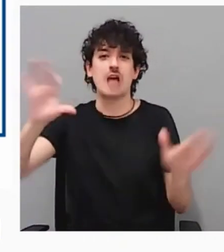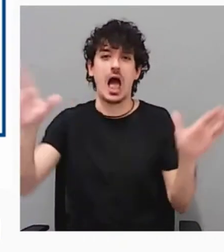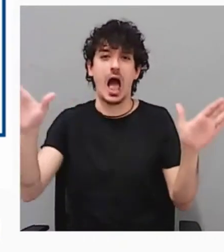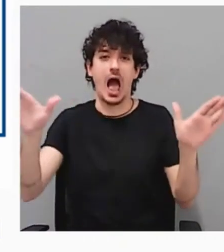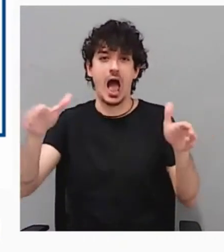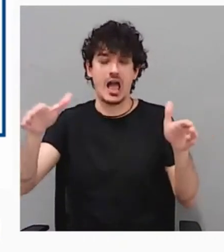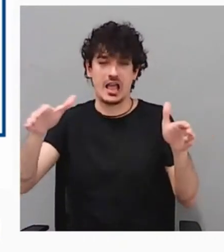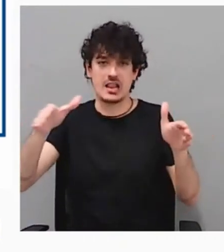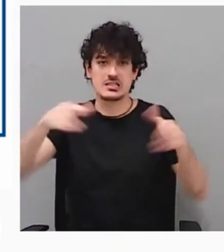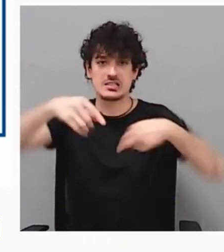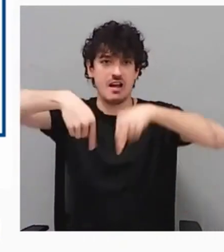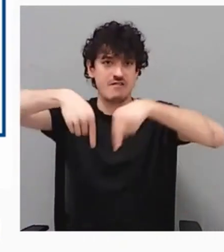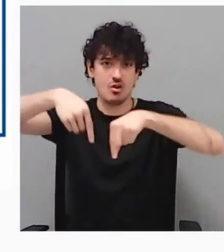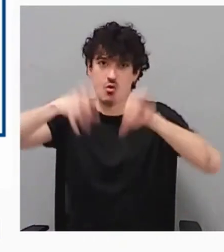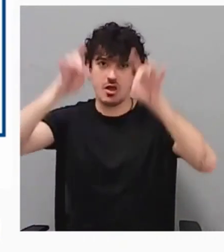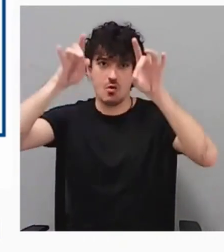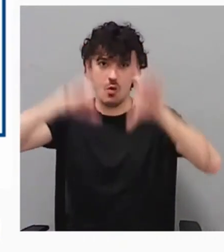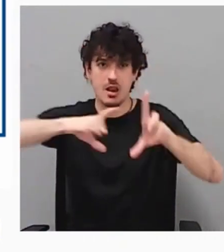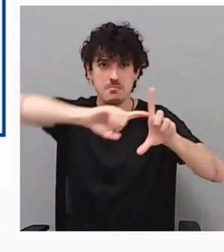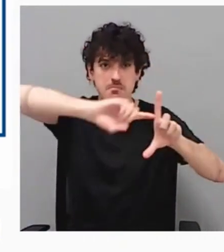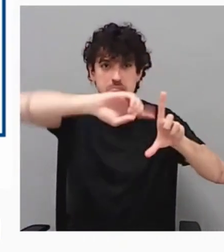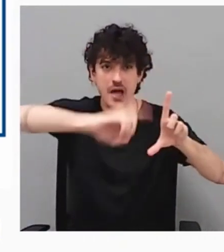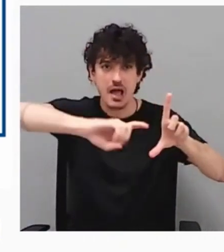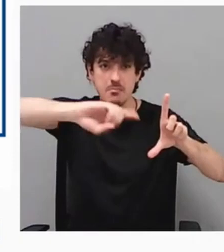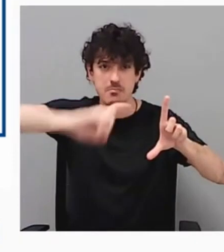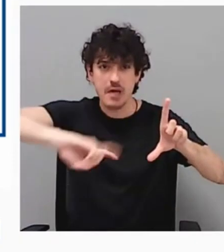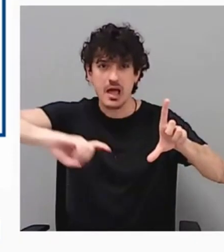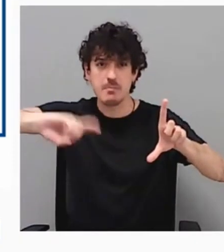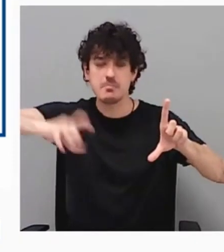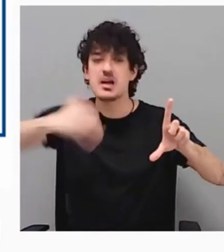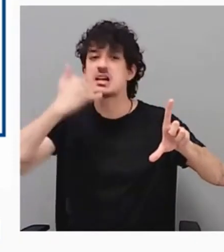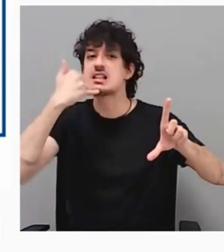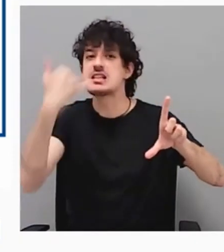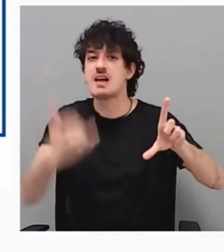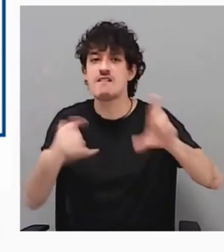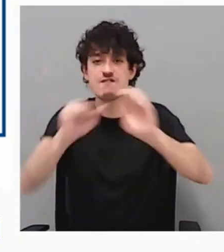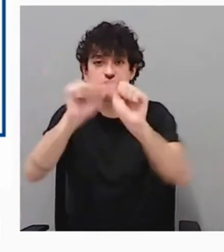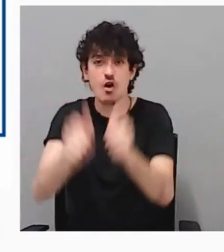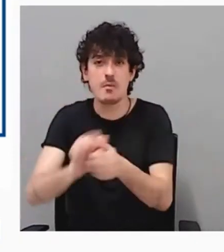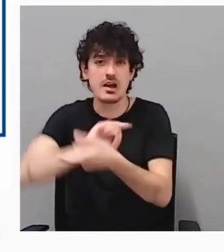proteínas, la electricidad cambia tu forma. Si le metes la